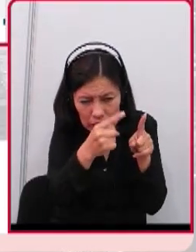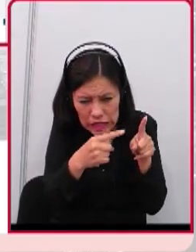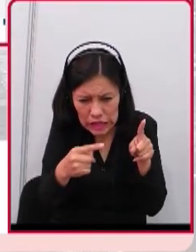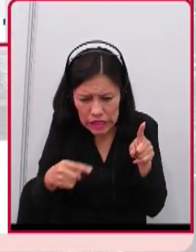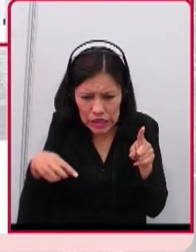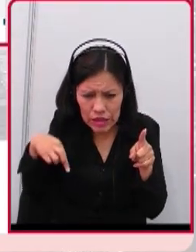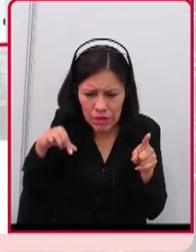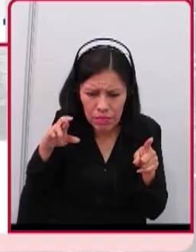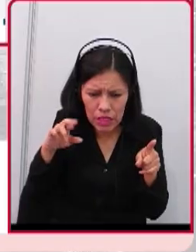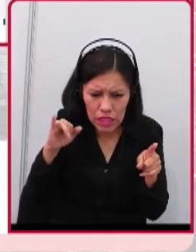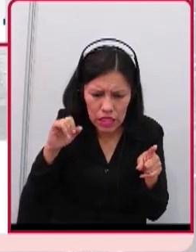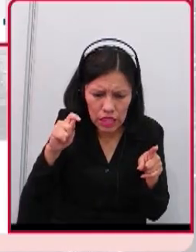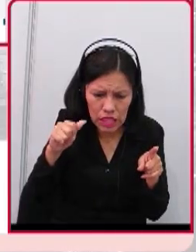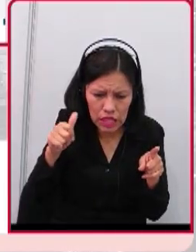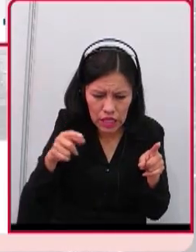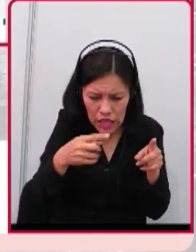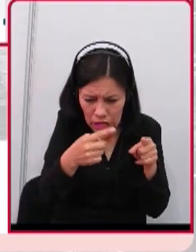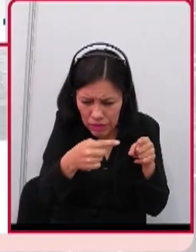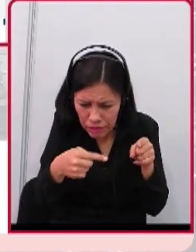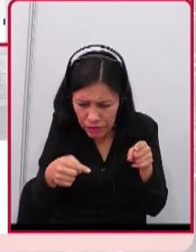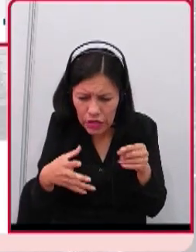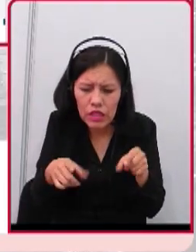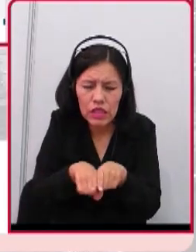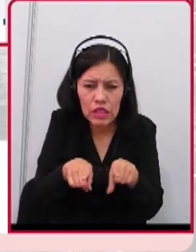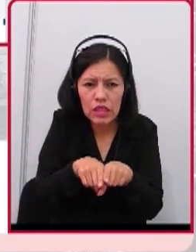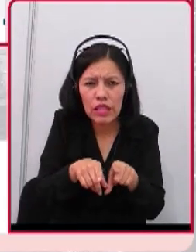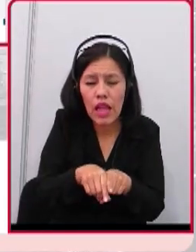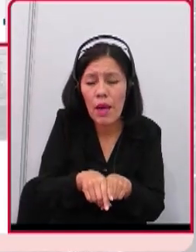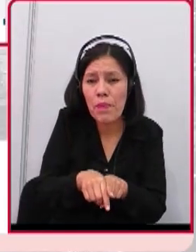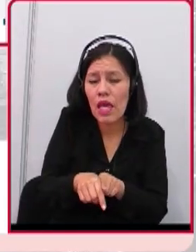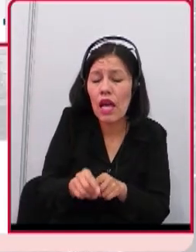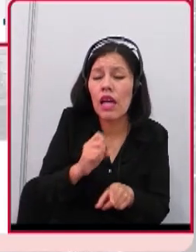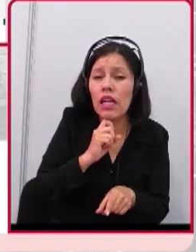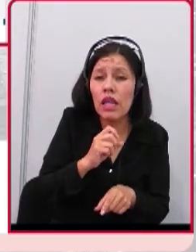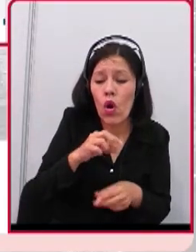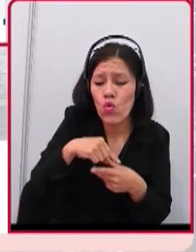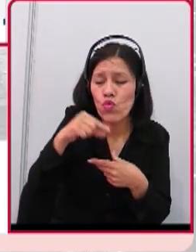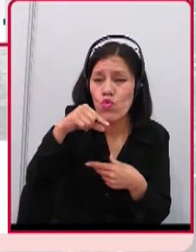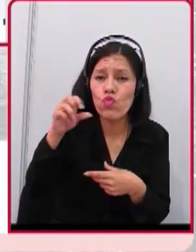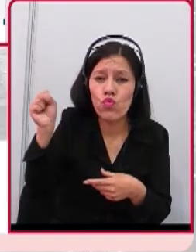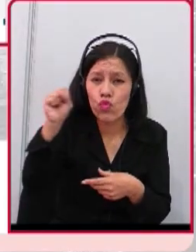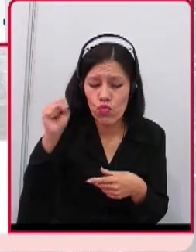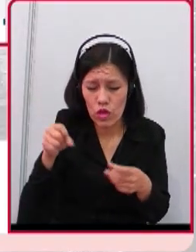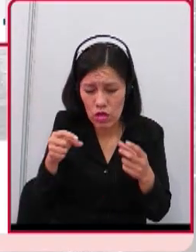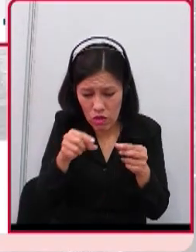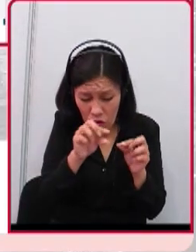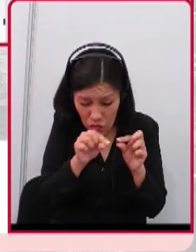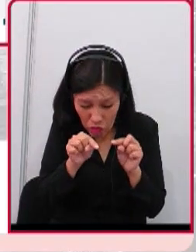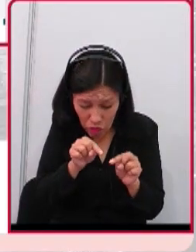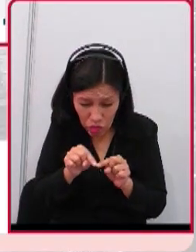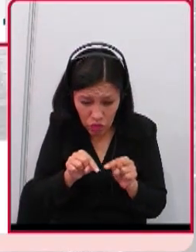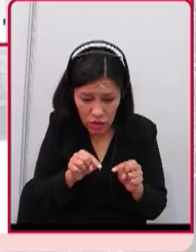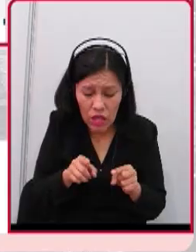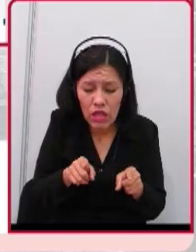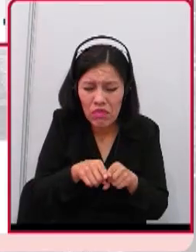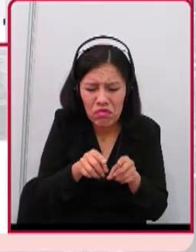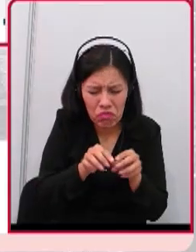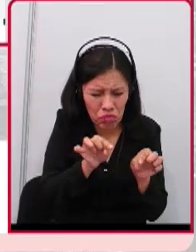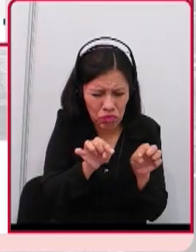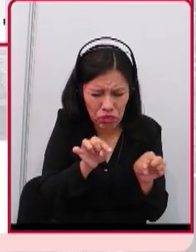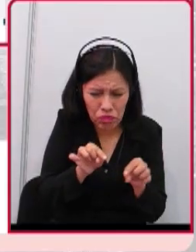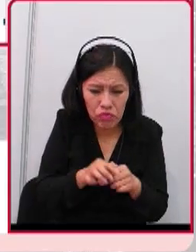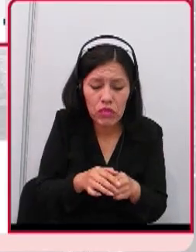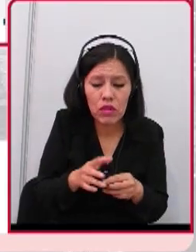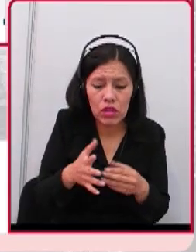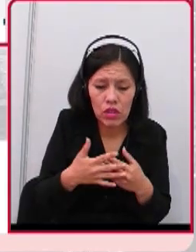pirita, rellenos de azufre nativo, y en algunos casos también reemplazados estos feldespatos